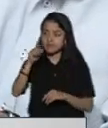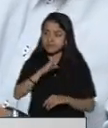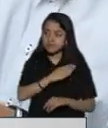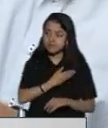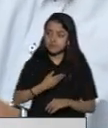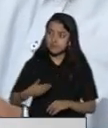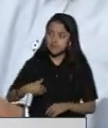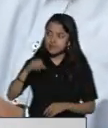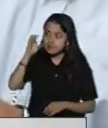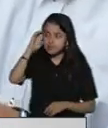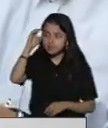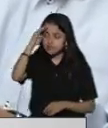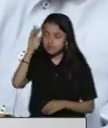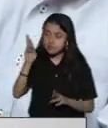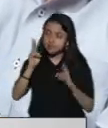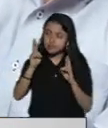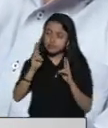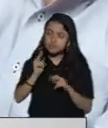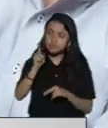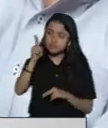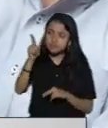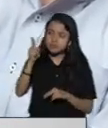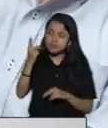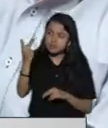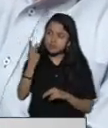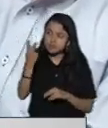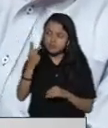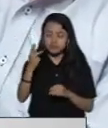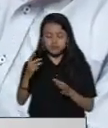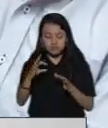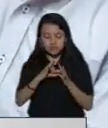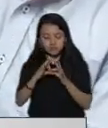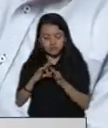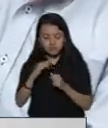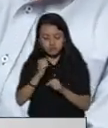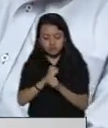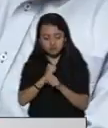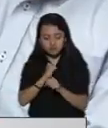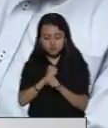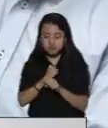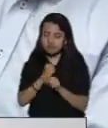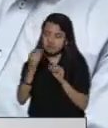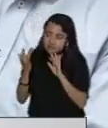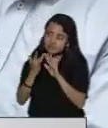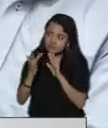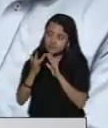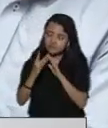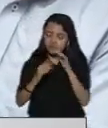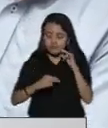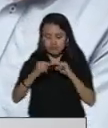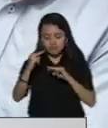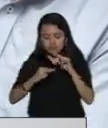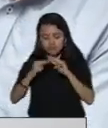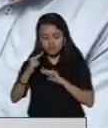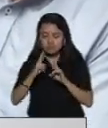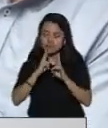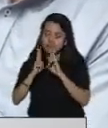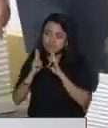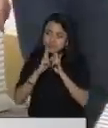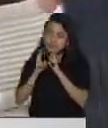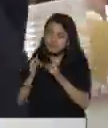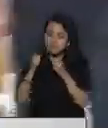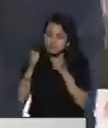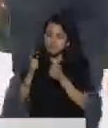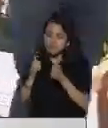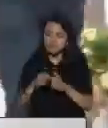Petro para que ojalá empecemos desde lo antes posible un acercamiento de construcción de unas relaciones muy